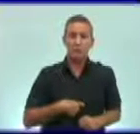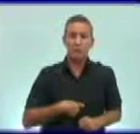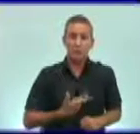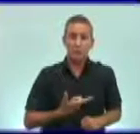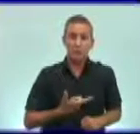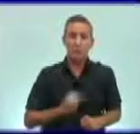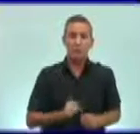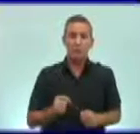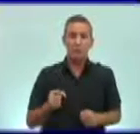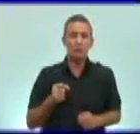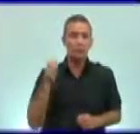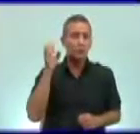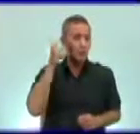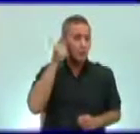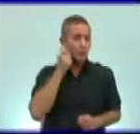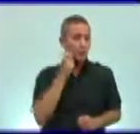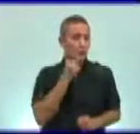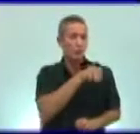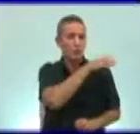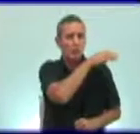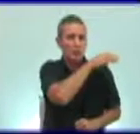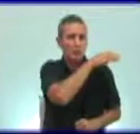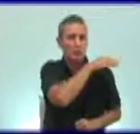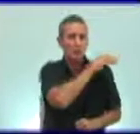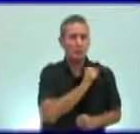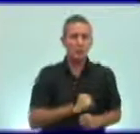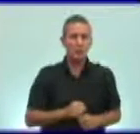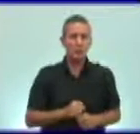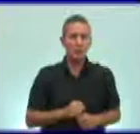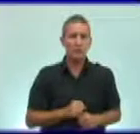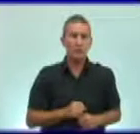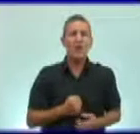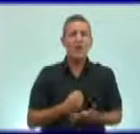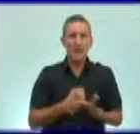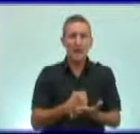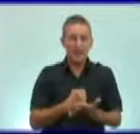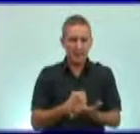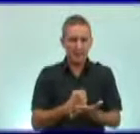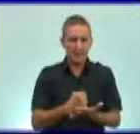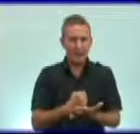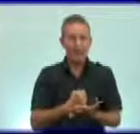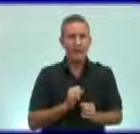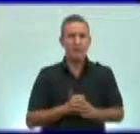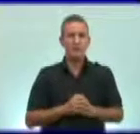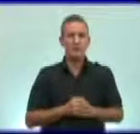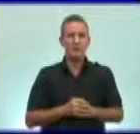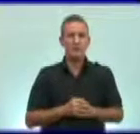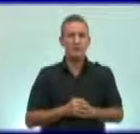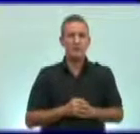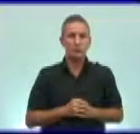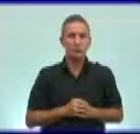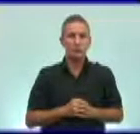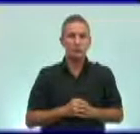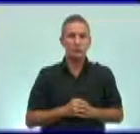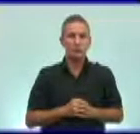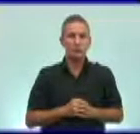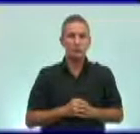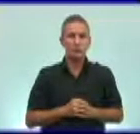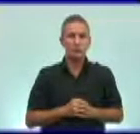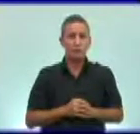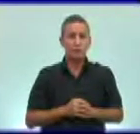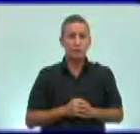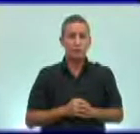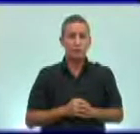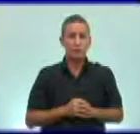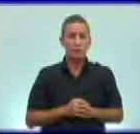se estableciera la glorificación, se promoviera la exhumación y se trasladara los restos de Bolívar a